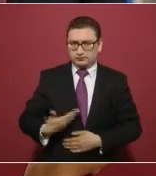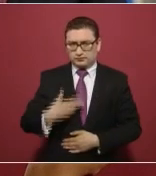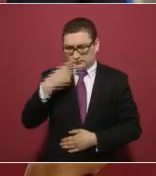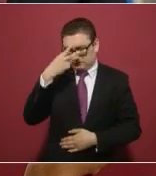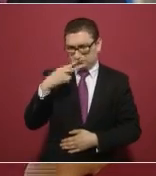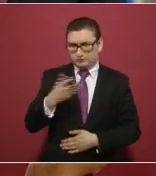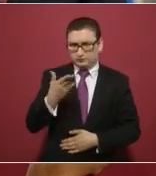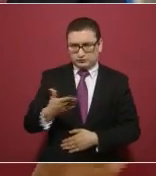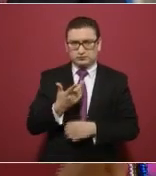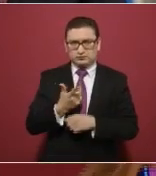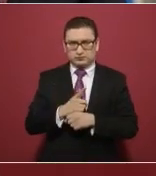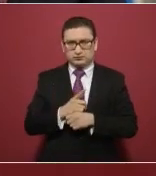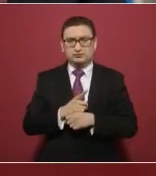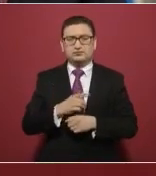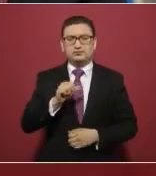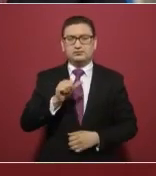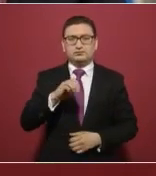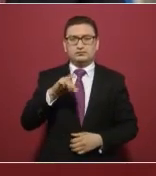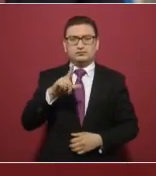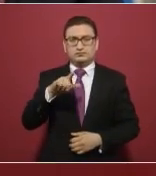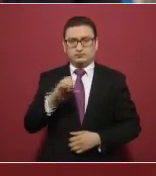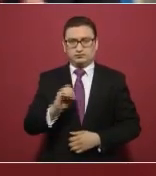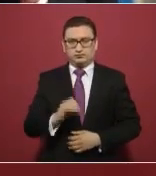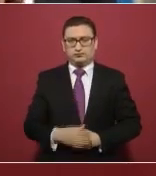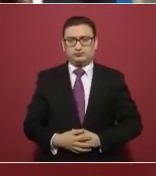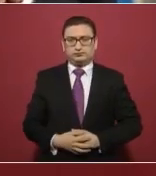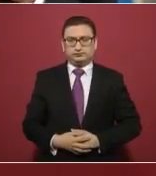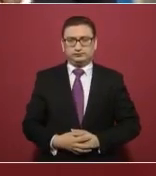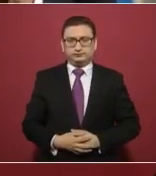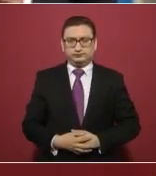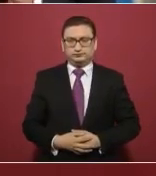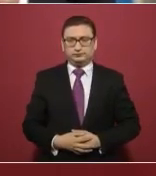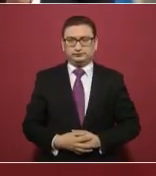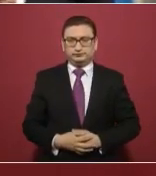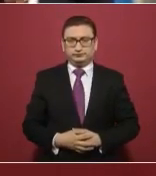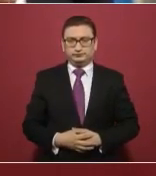Mexicanos, licenciado Andrés Manuel López Obrador.